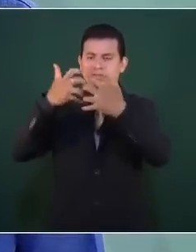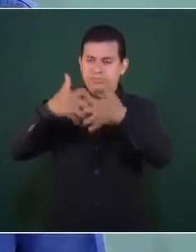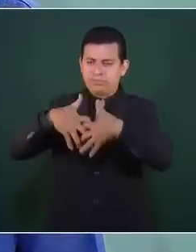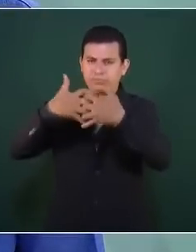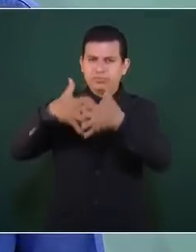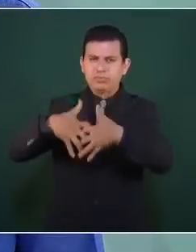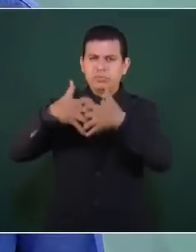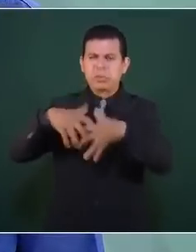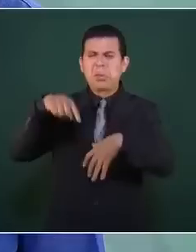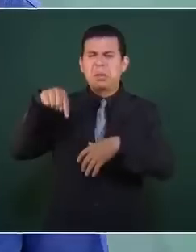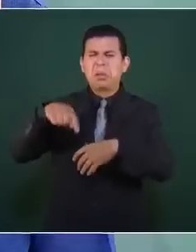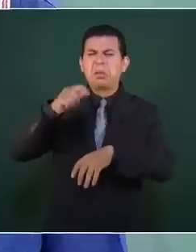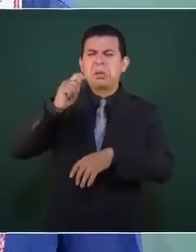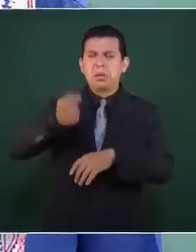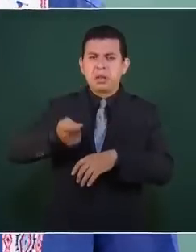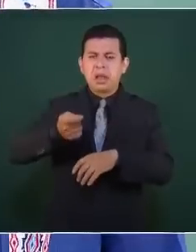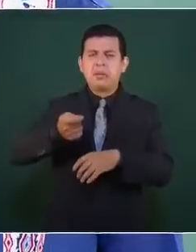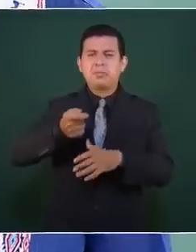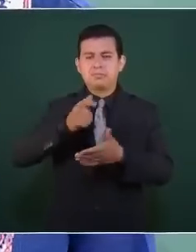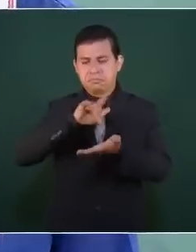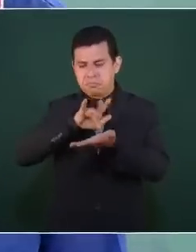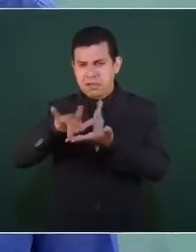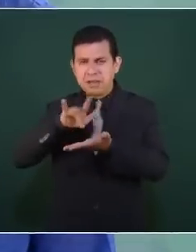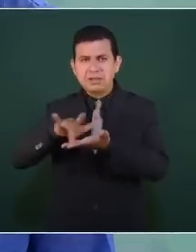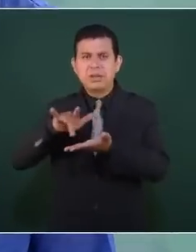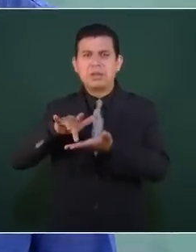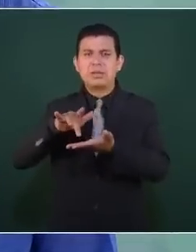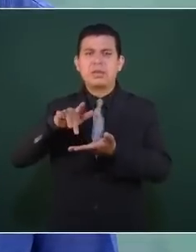recibir subsidios fiscales